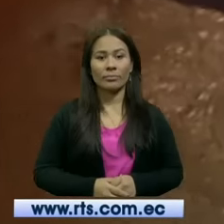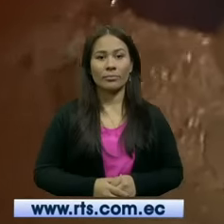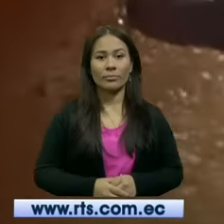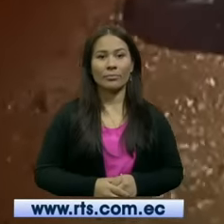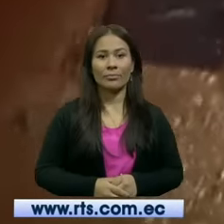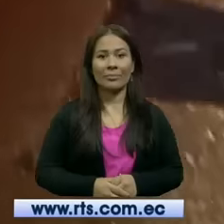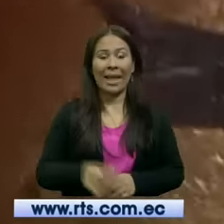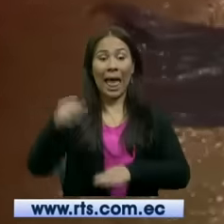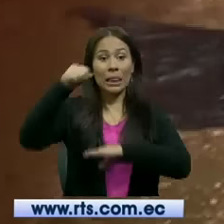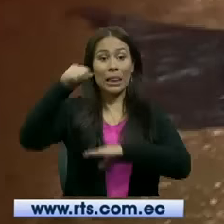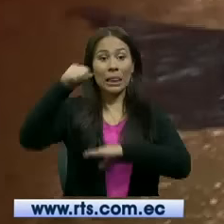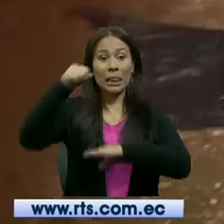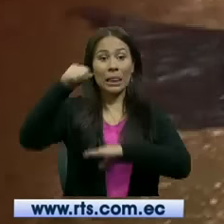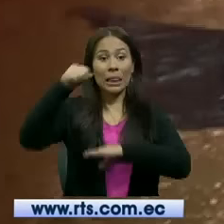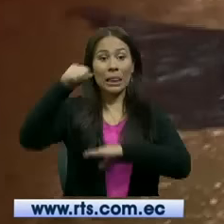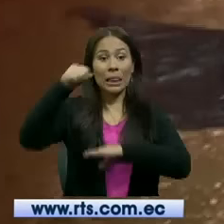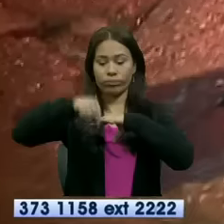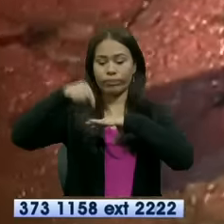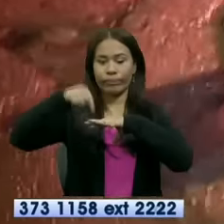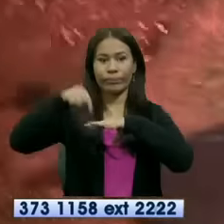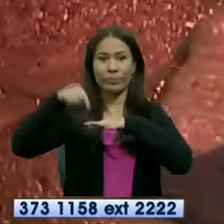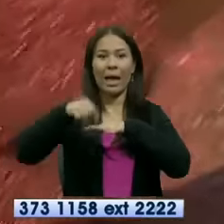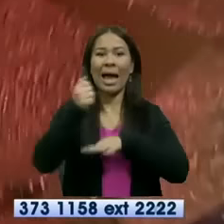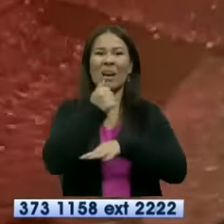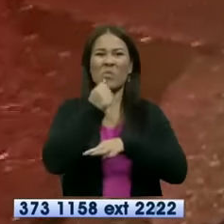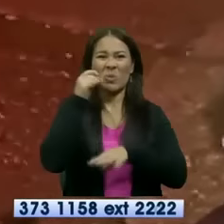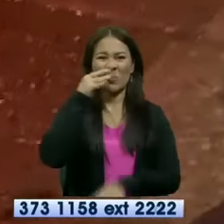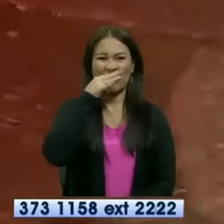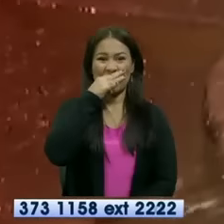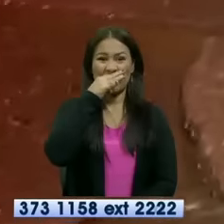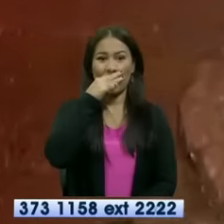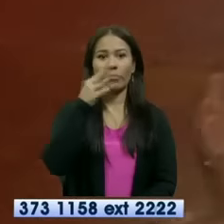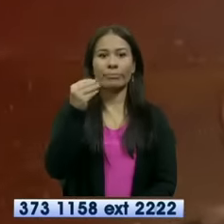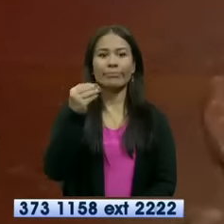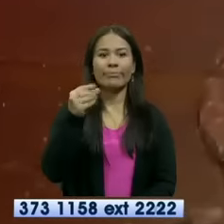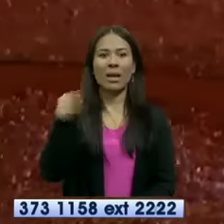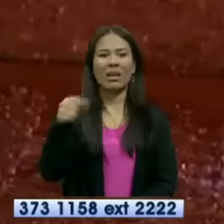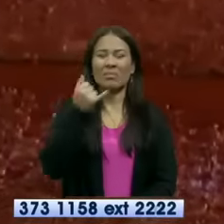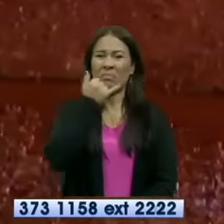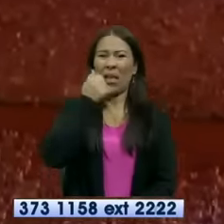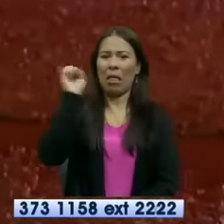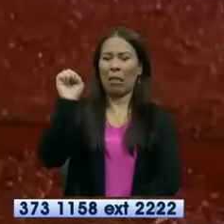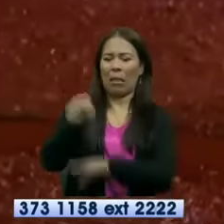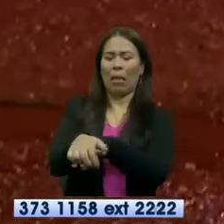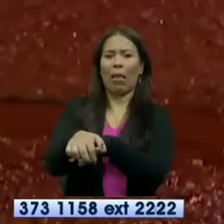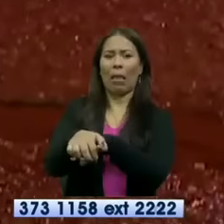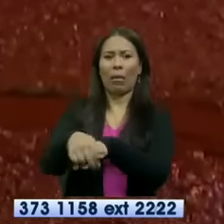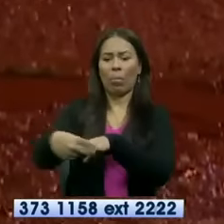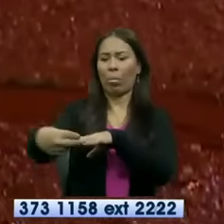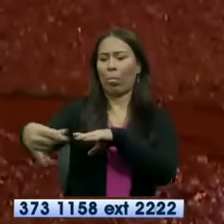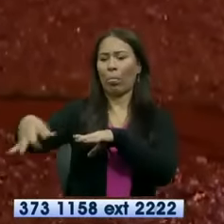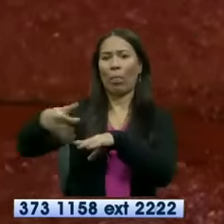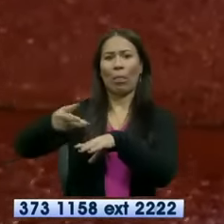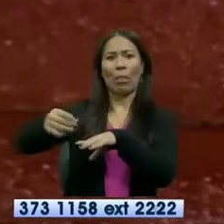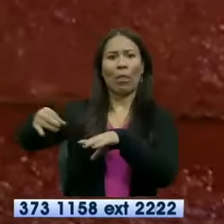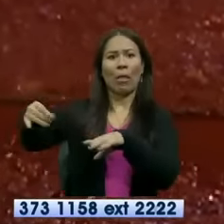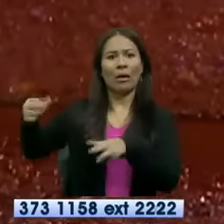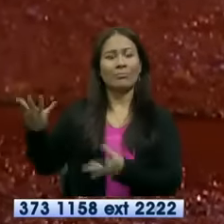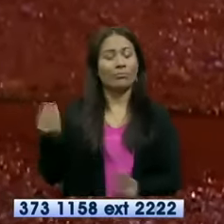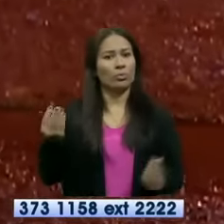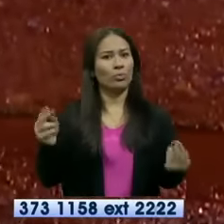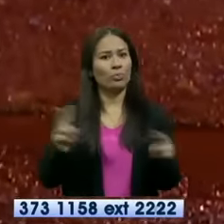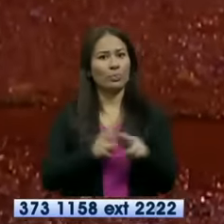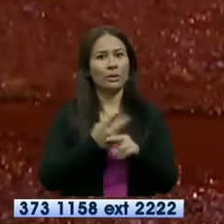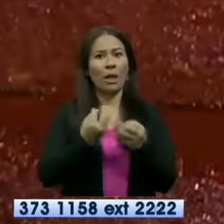La tapa de esta alcantarilla de aguas servidas permanece en mal estado, lo que provoca que emane agua a